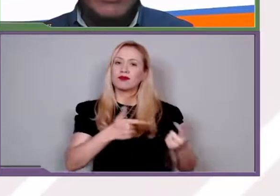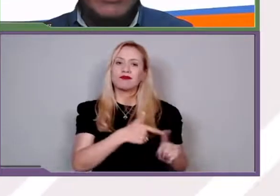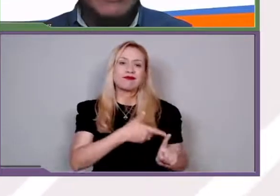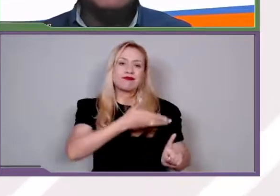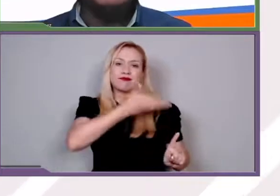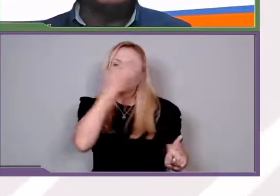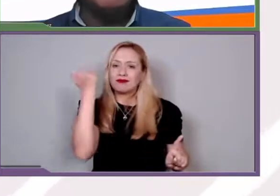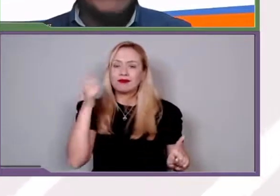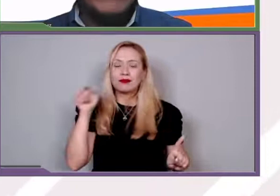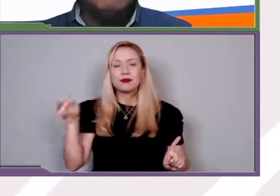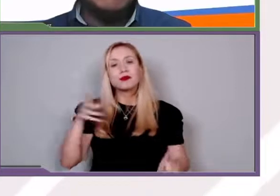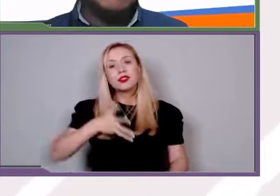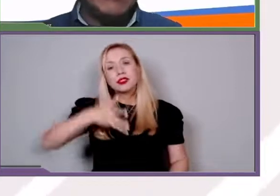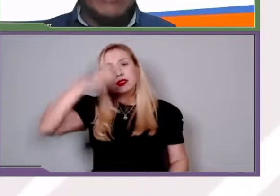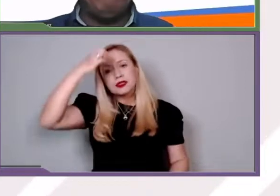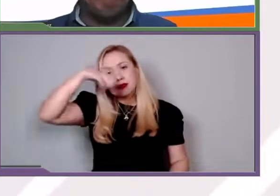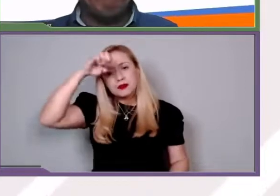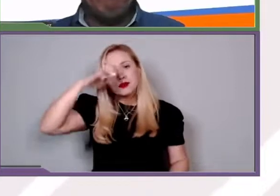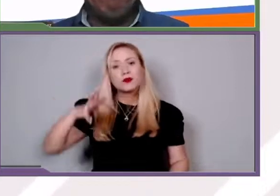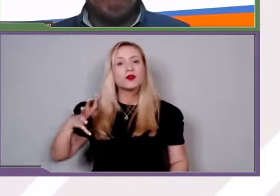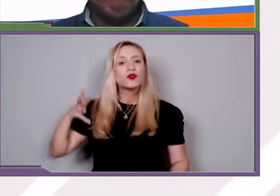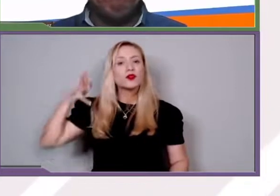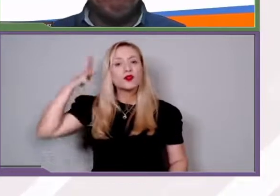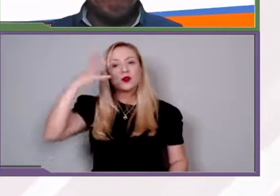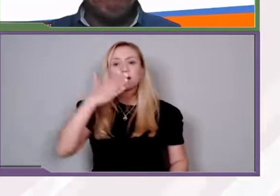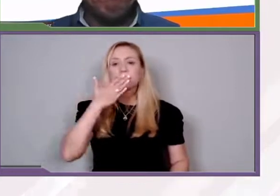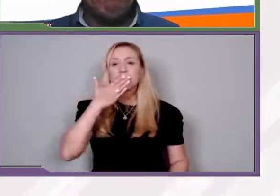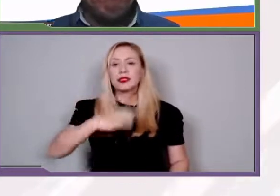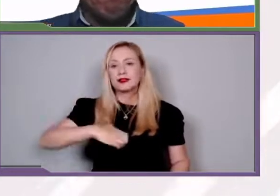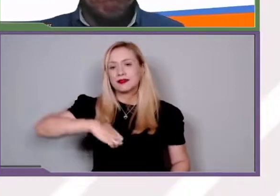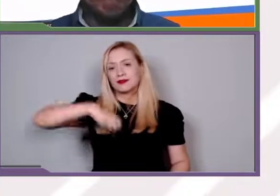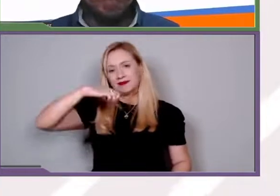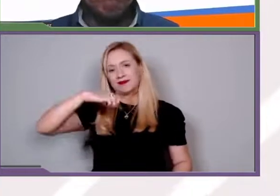una política del buen envejecer.